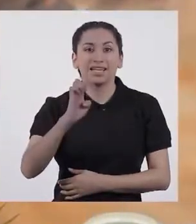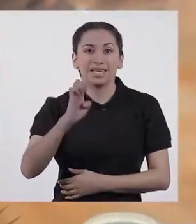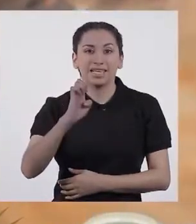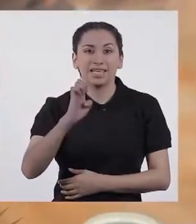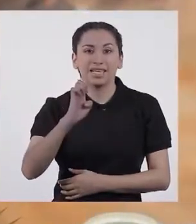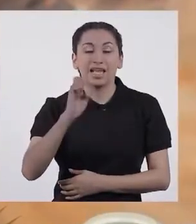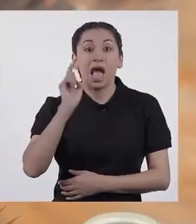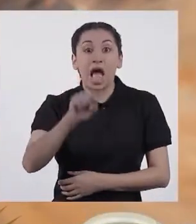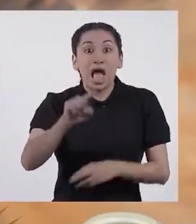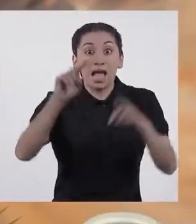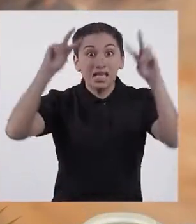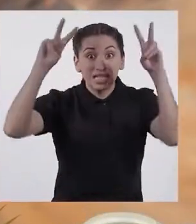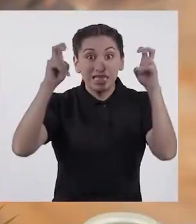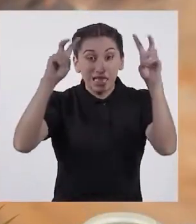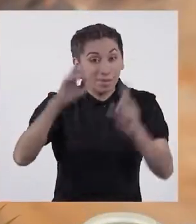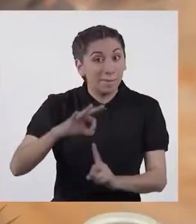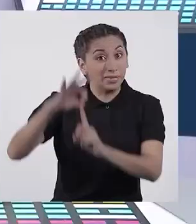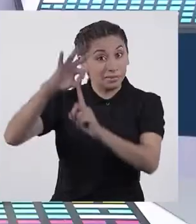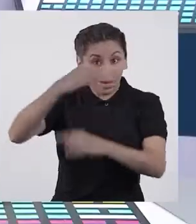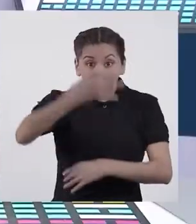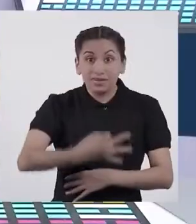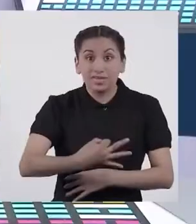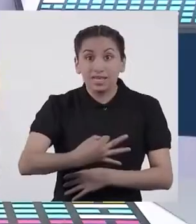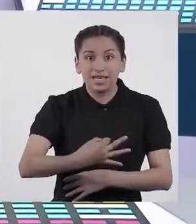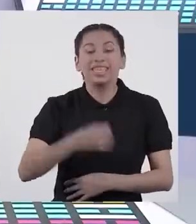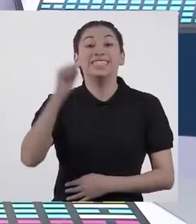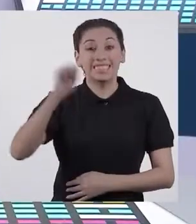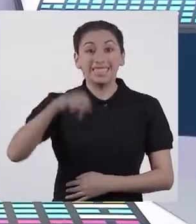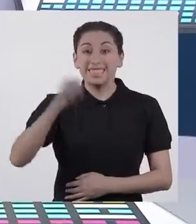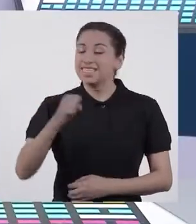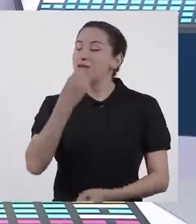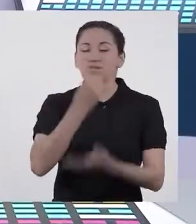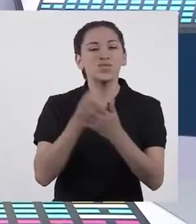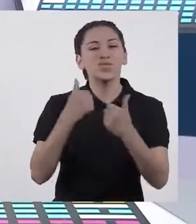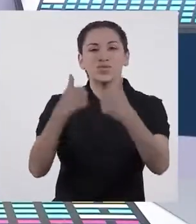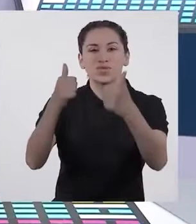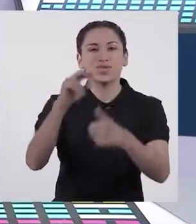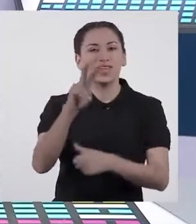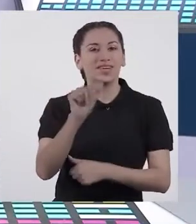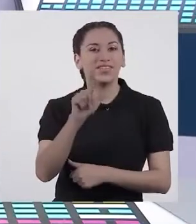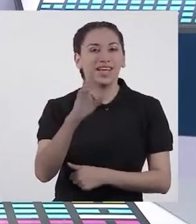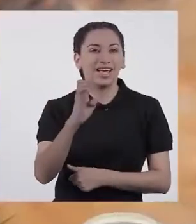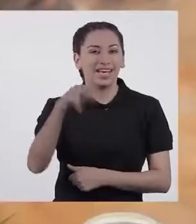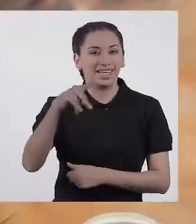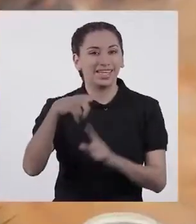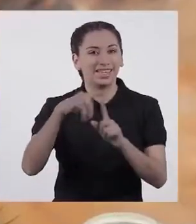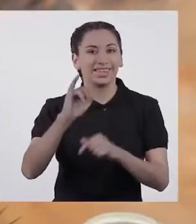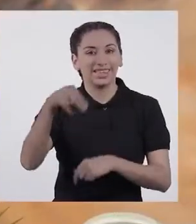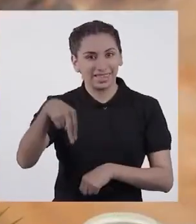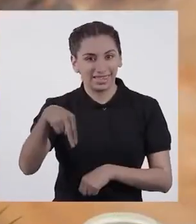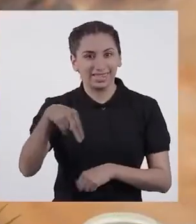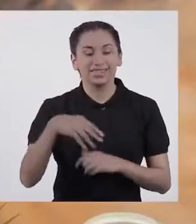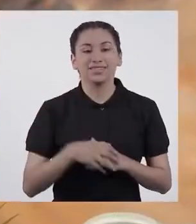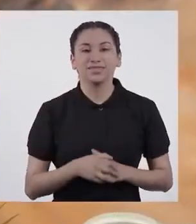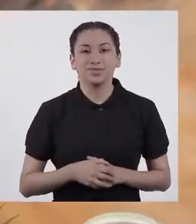Ese es el titular, ¿verdad? Muy bien, Valentín.